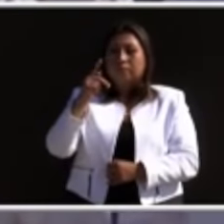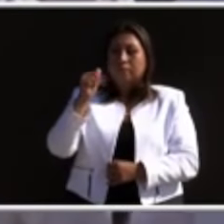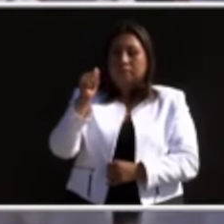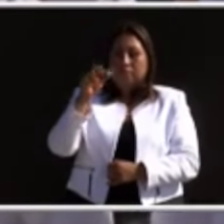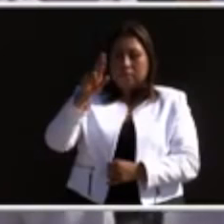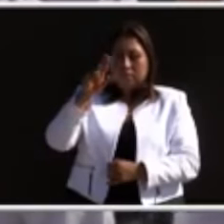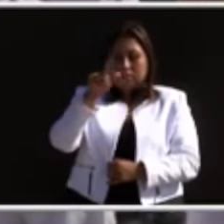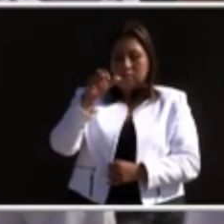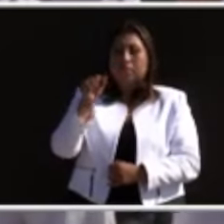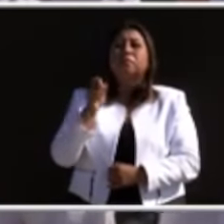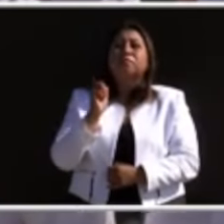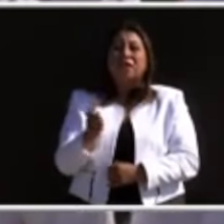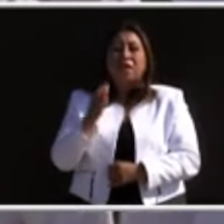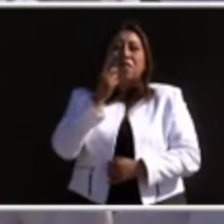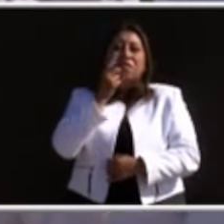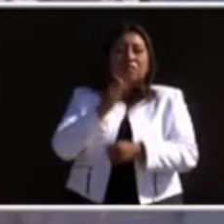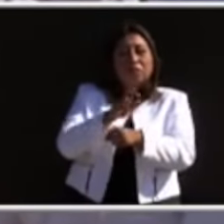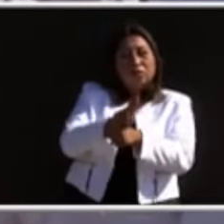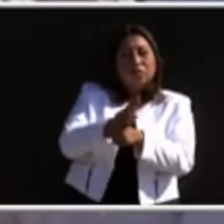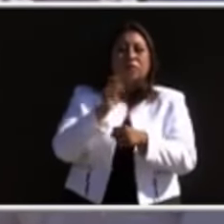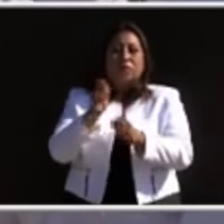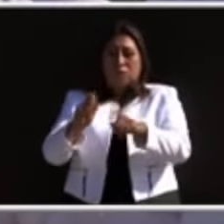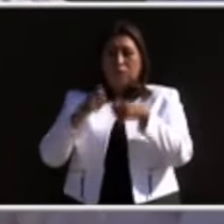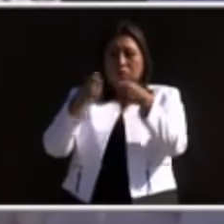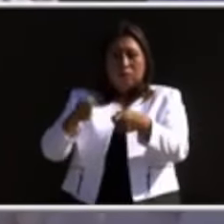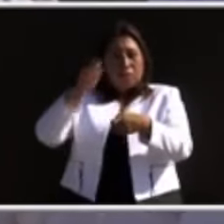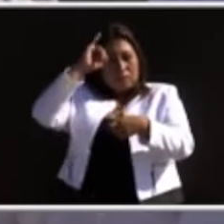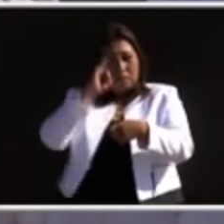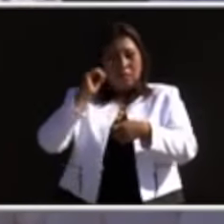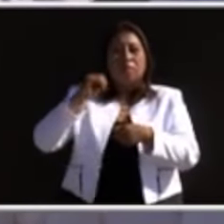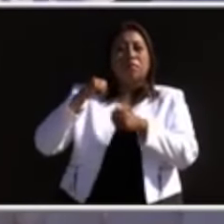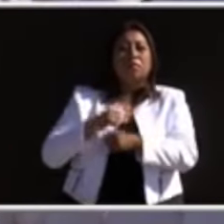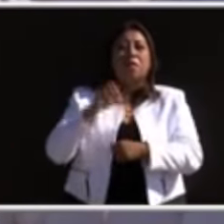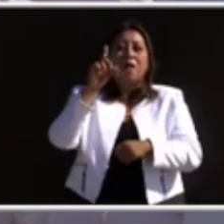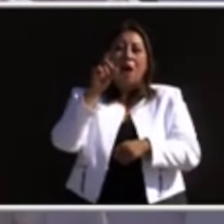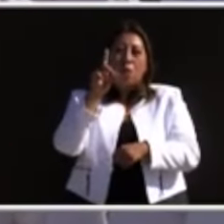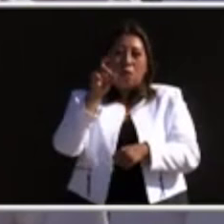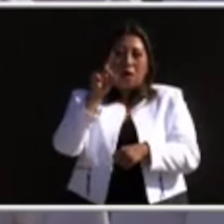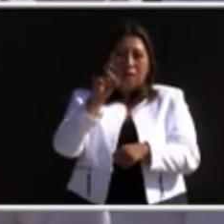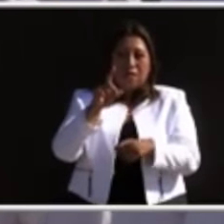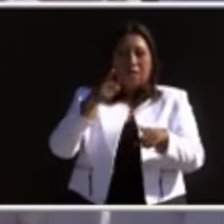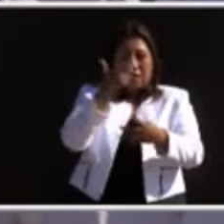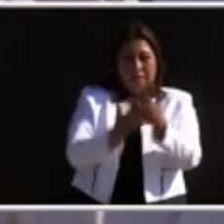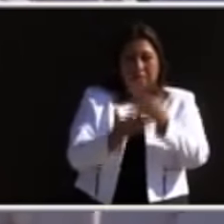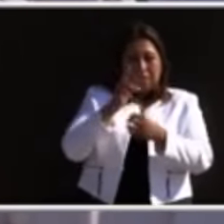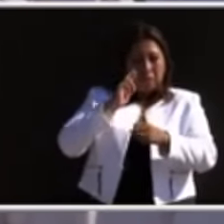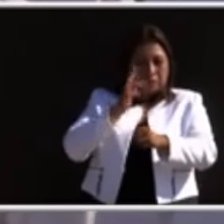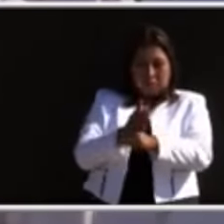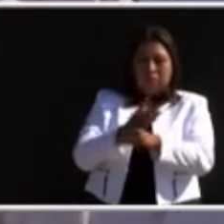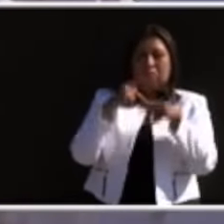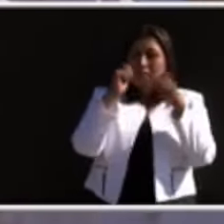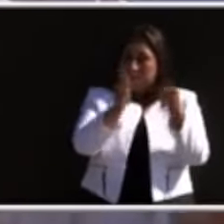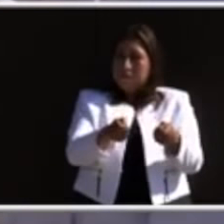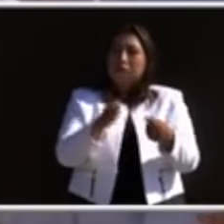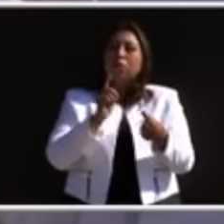de la Comisión del Agua del Estado de Veracruz. Víctor Esparza es licenciado en Diseño Industrial por el